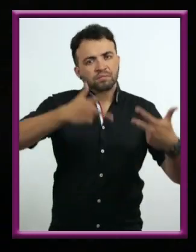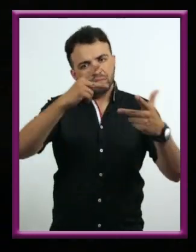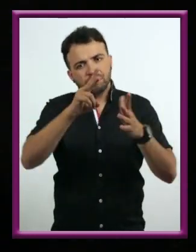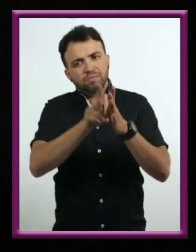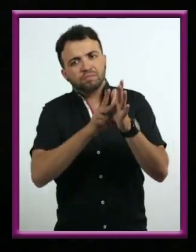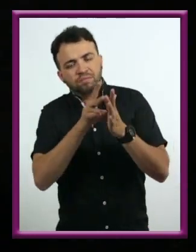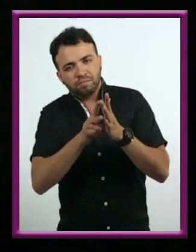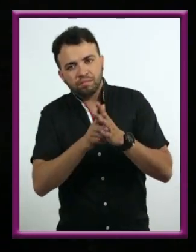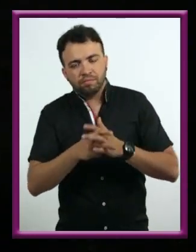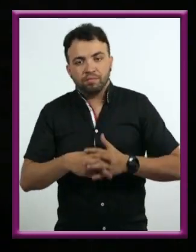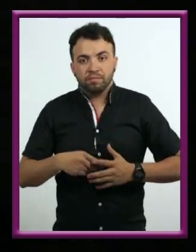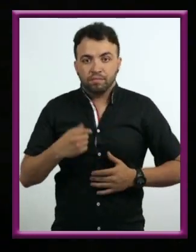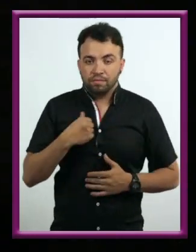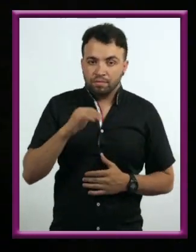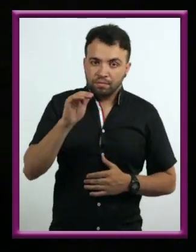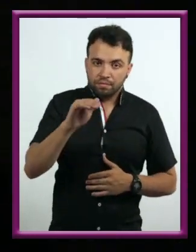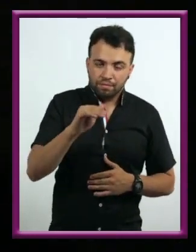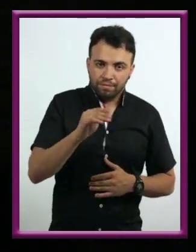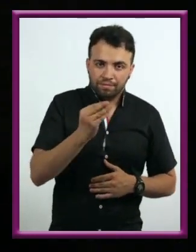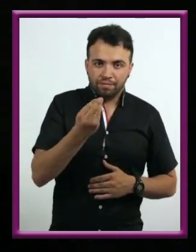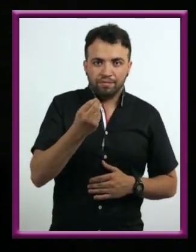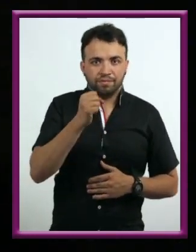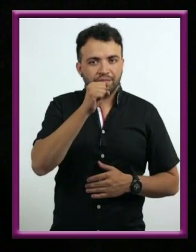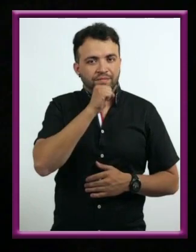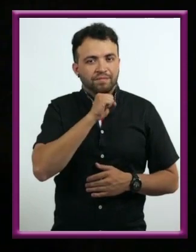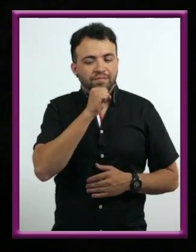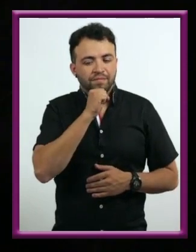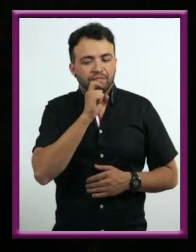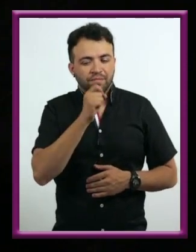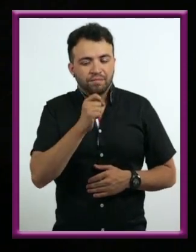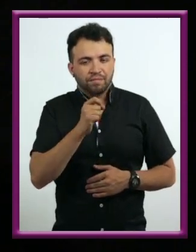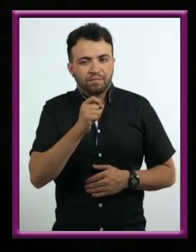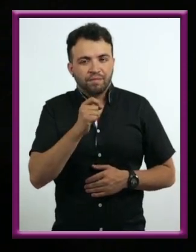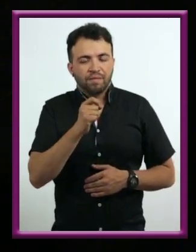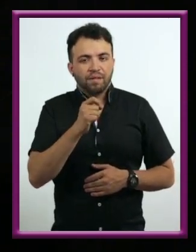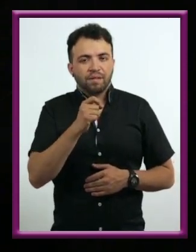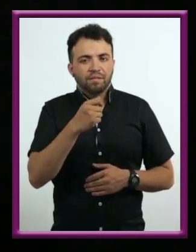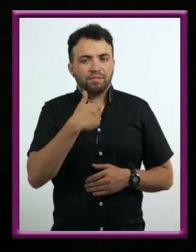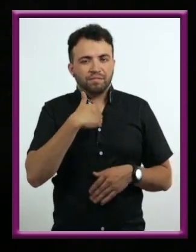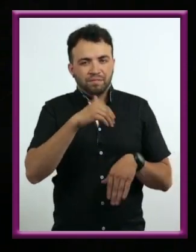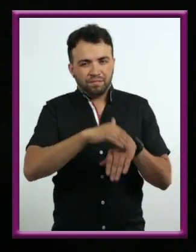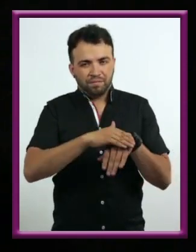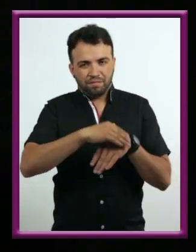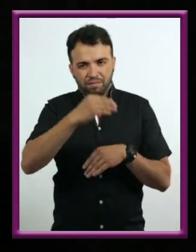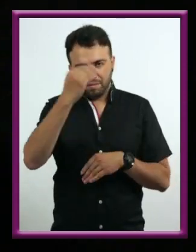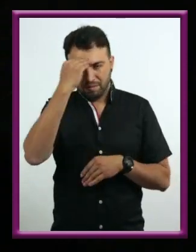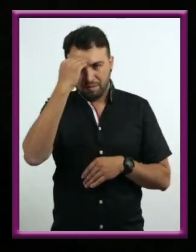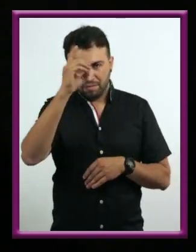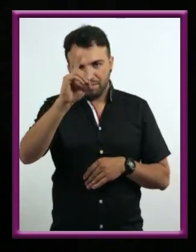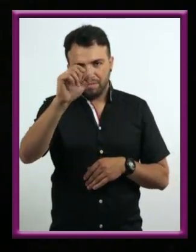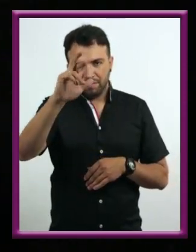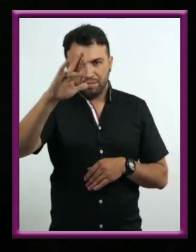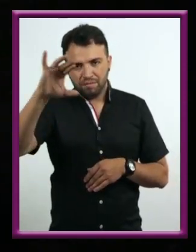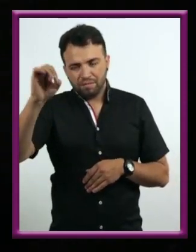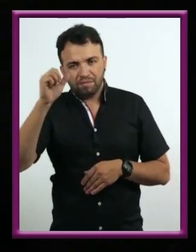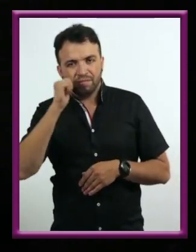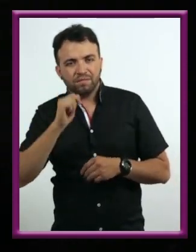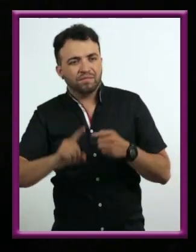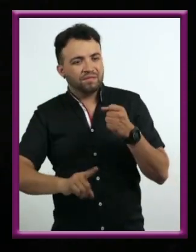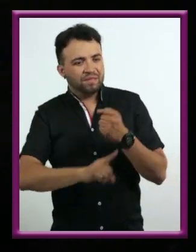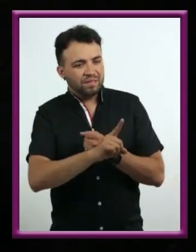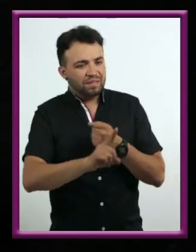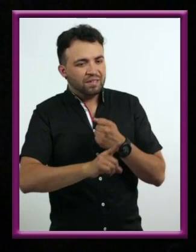ocurrió ayudarle a su hermana, fuera de horario, para usar su equipo de cómputo con la tarea, y su mamá, obvio, se enojó. La verdad,